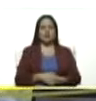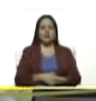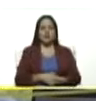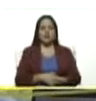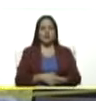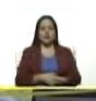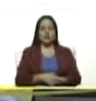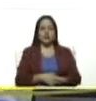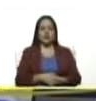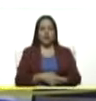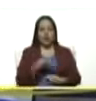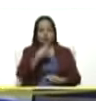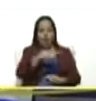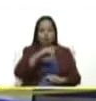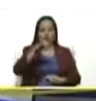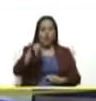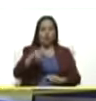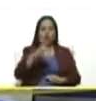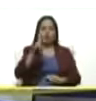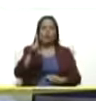Julián Tejo, Colombia.